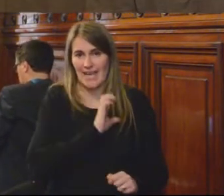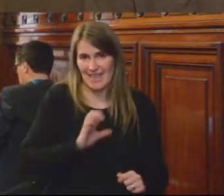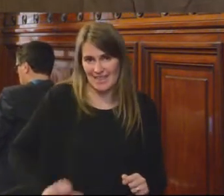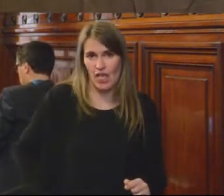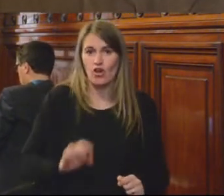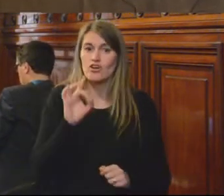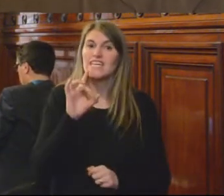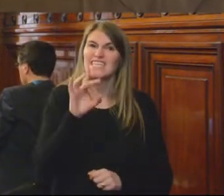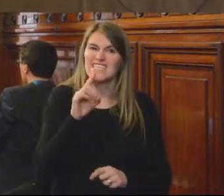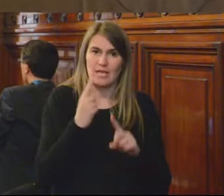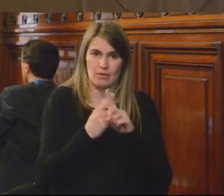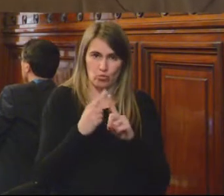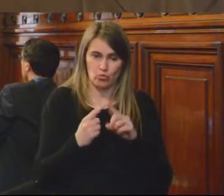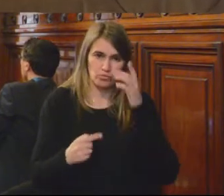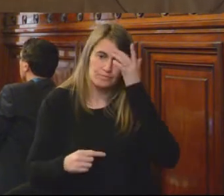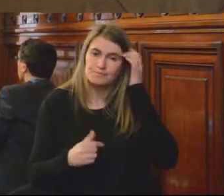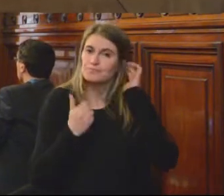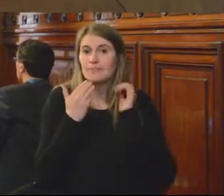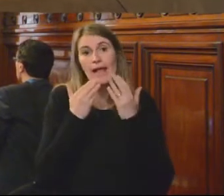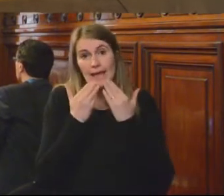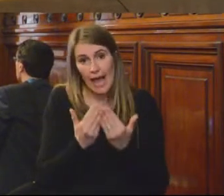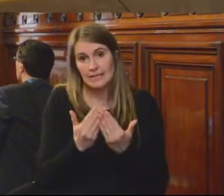Muchas gracias, presidente.